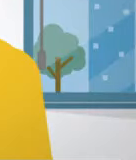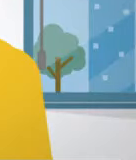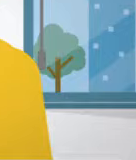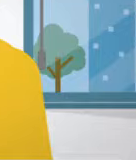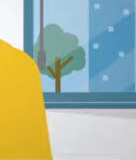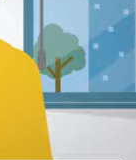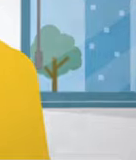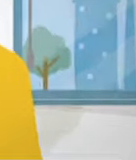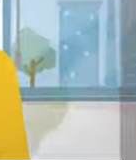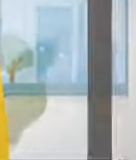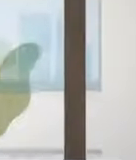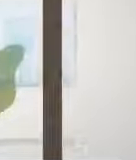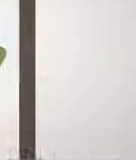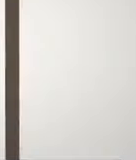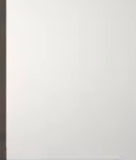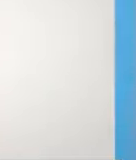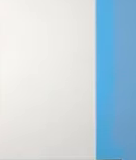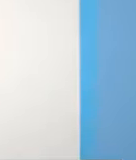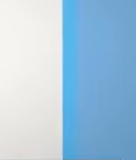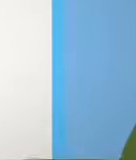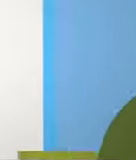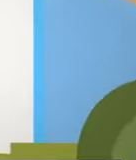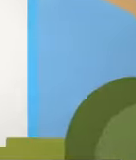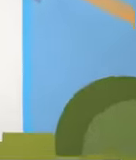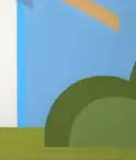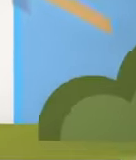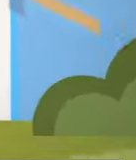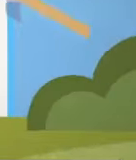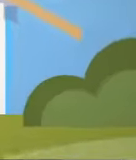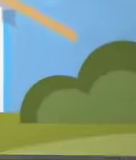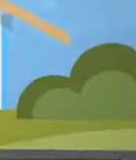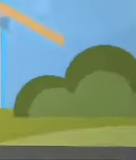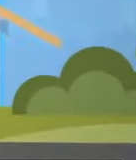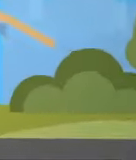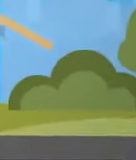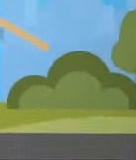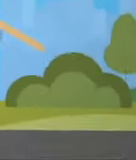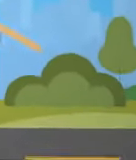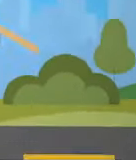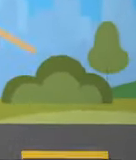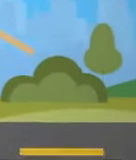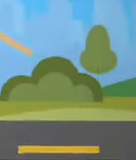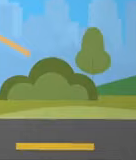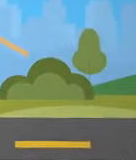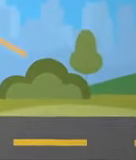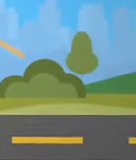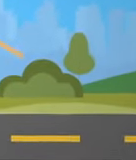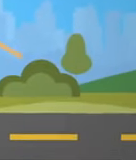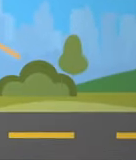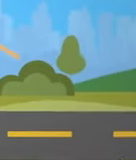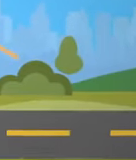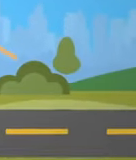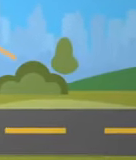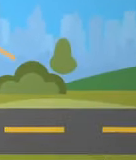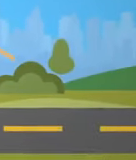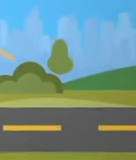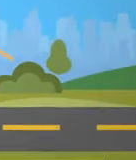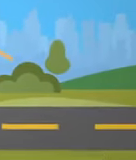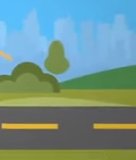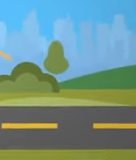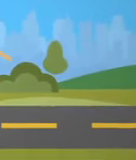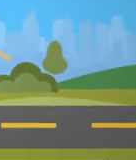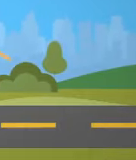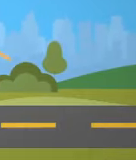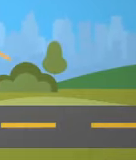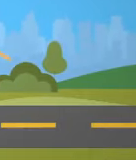de 14 días por la enfermedad. Eso sí, el paciente con COVID-19 debe estar separado del resto de las personas que